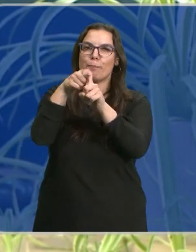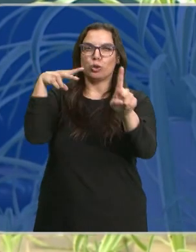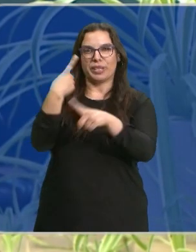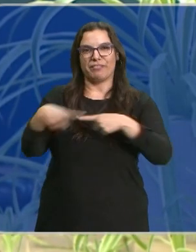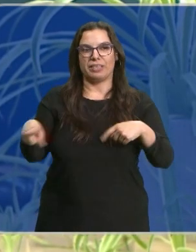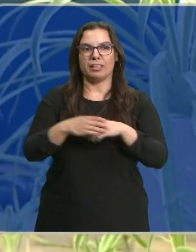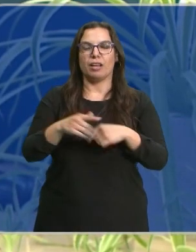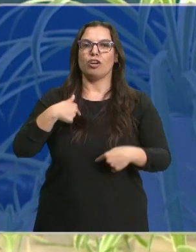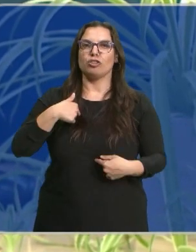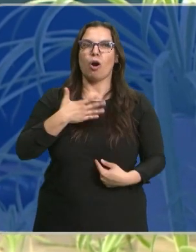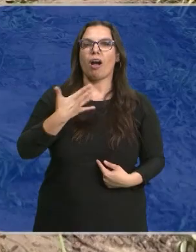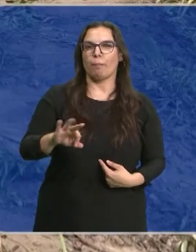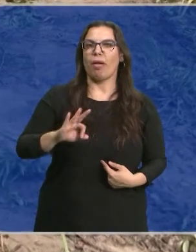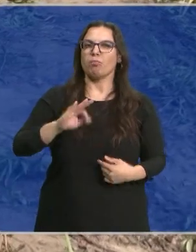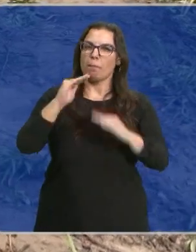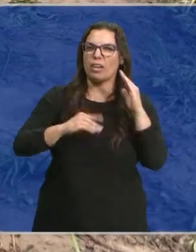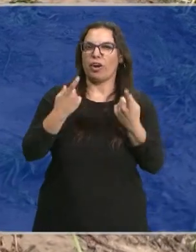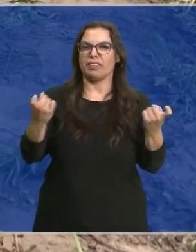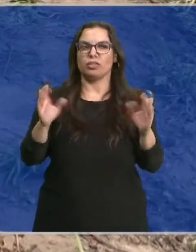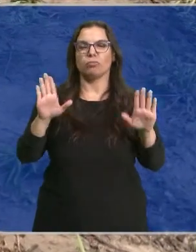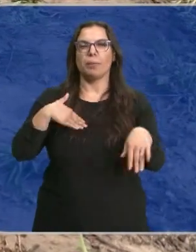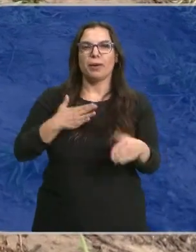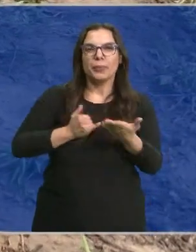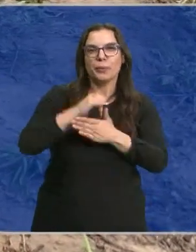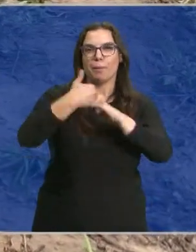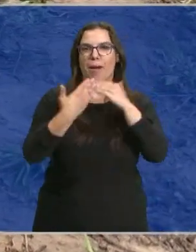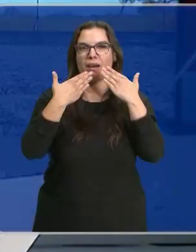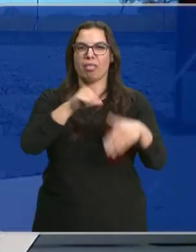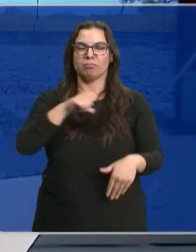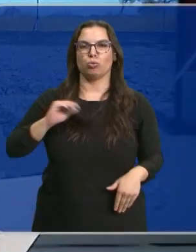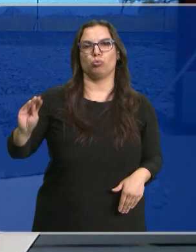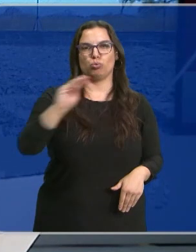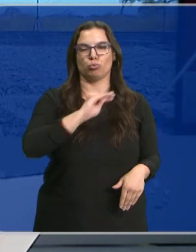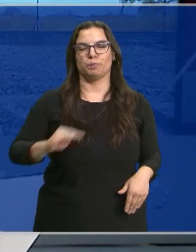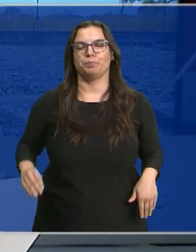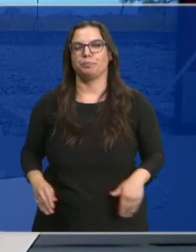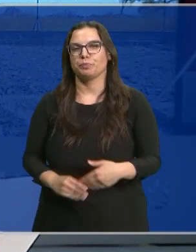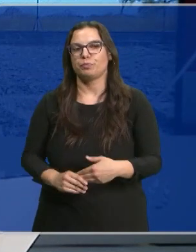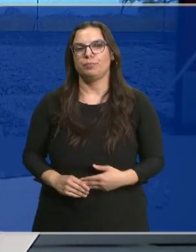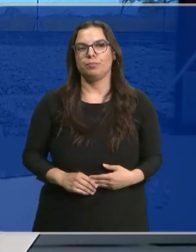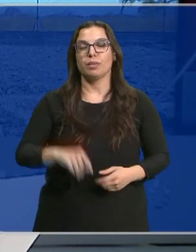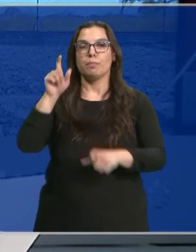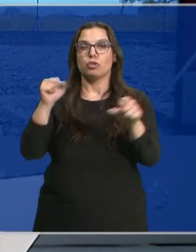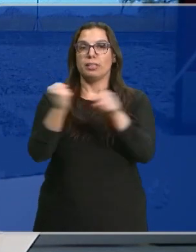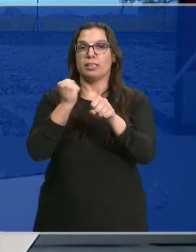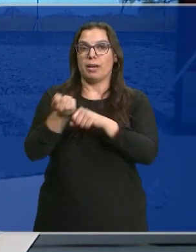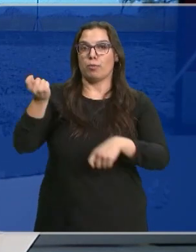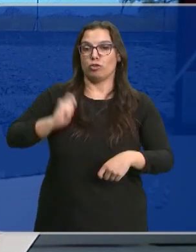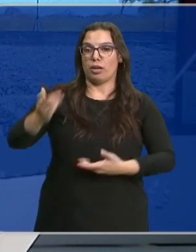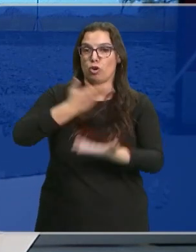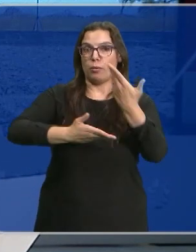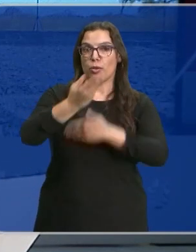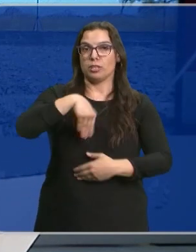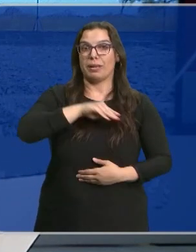vista. A conformarme con menos. Y a cultivar su propia vida. El 10% de los cooperantes profesionales de